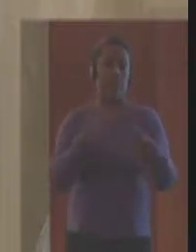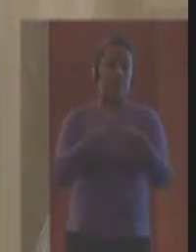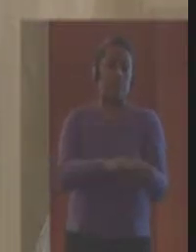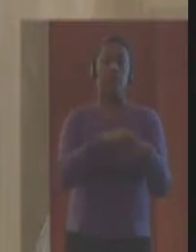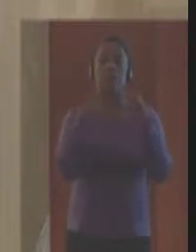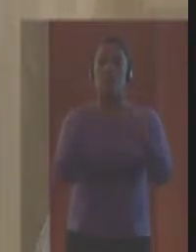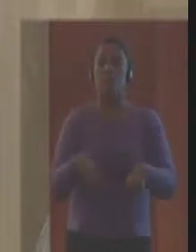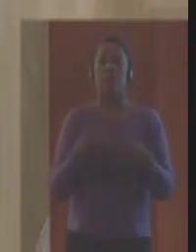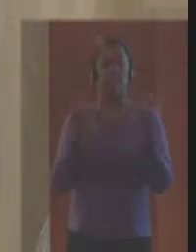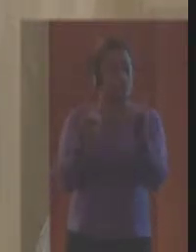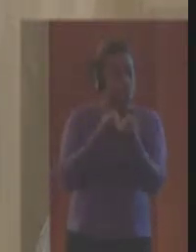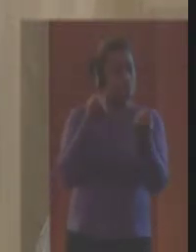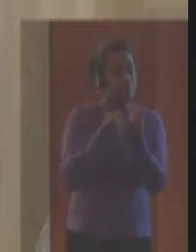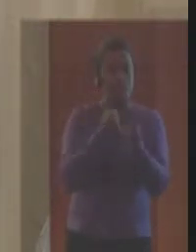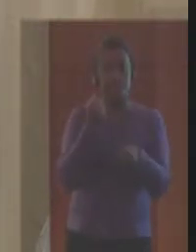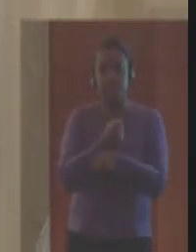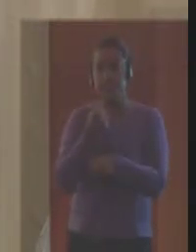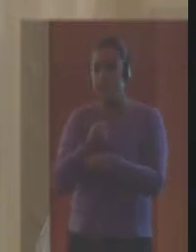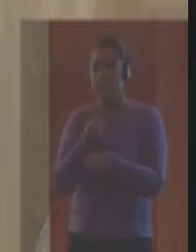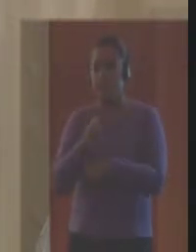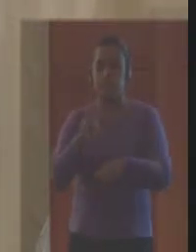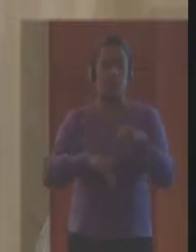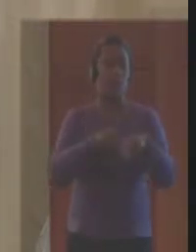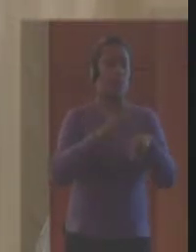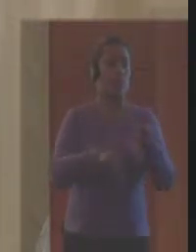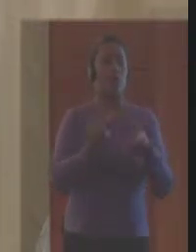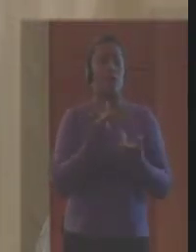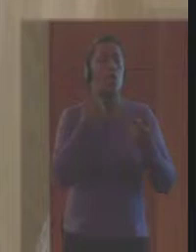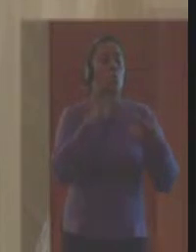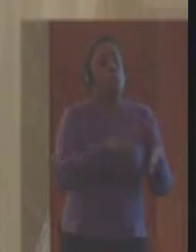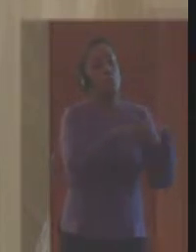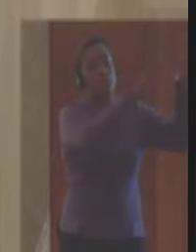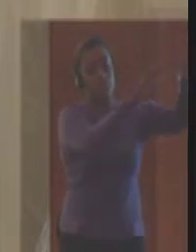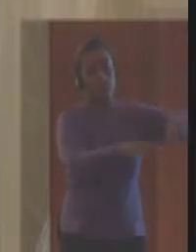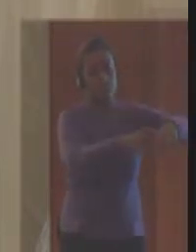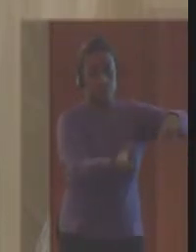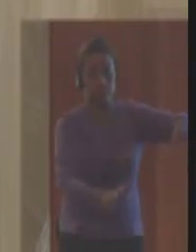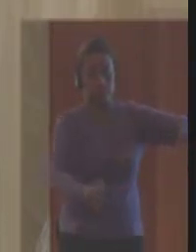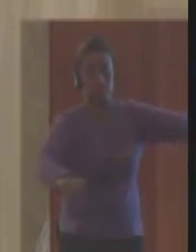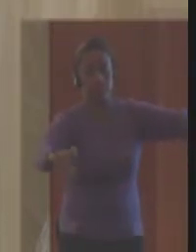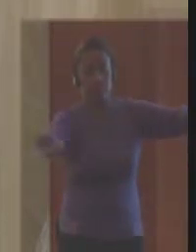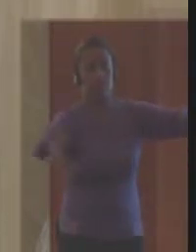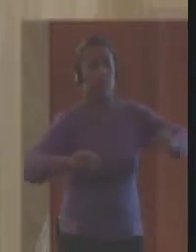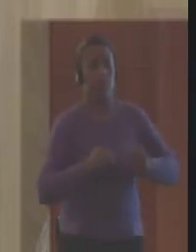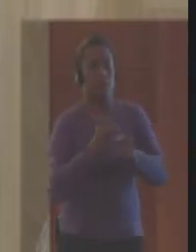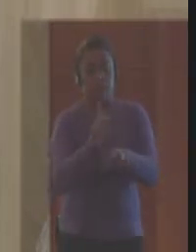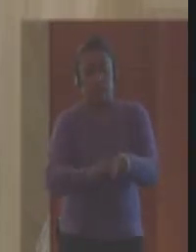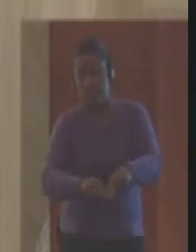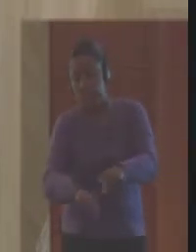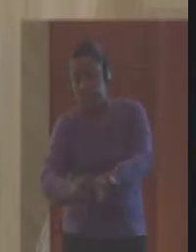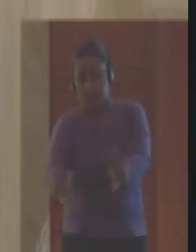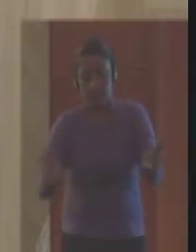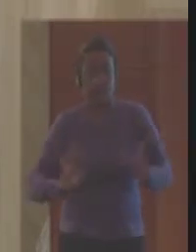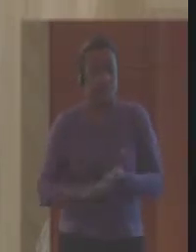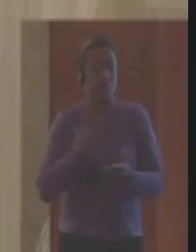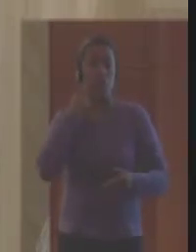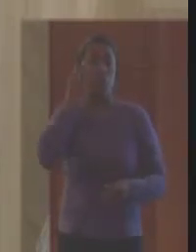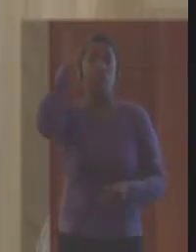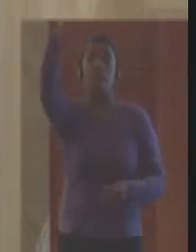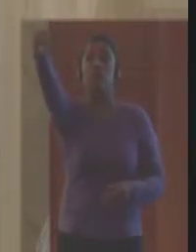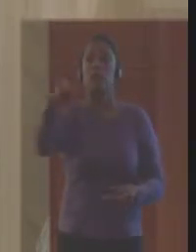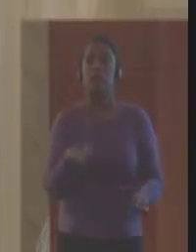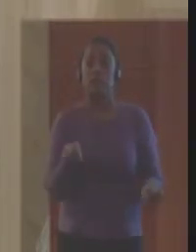obras de defensa, obras de protección, entubando las quebradas, escondiendo los problemas y aplazándolos para las futuras